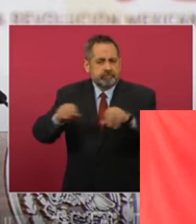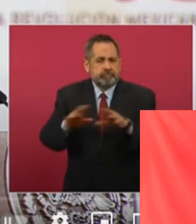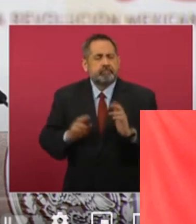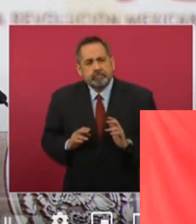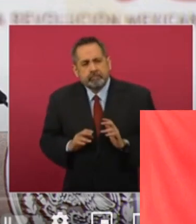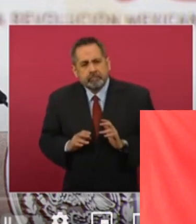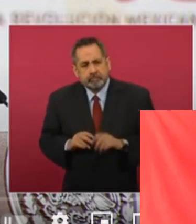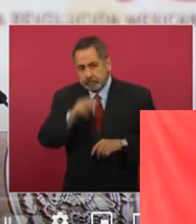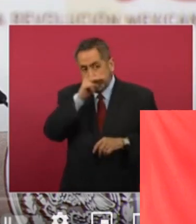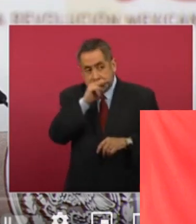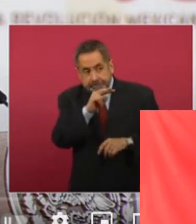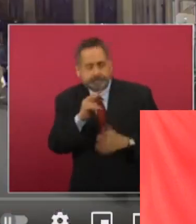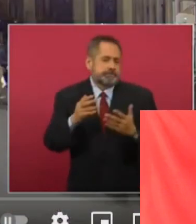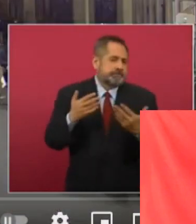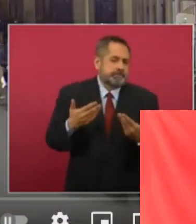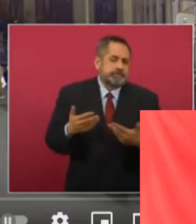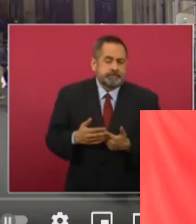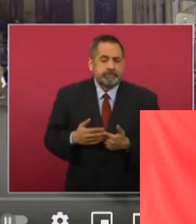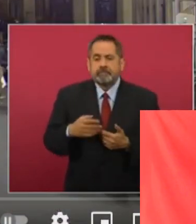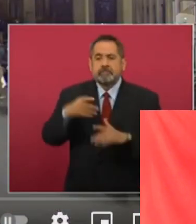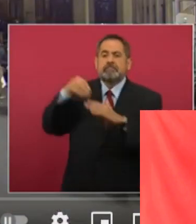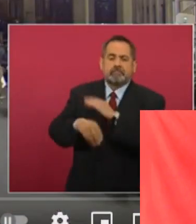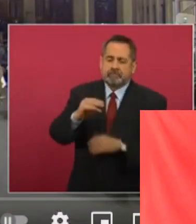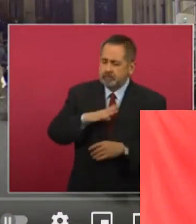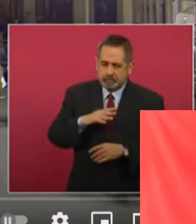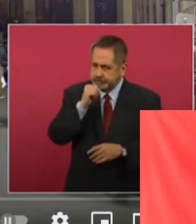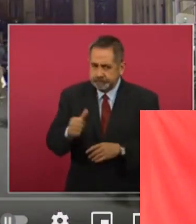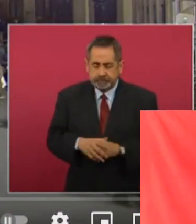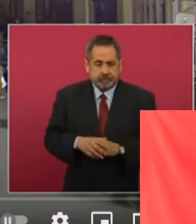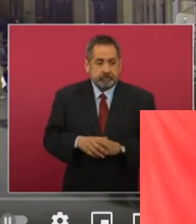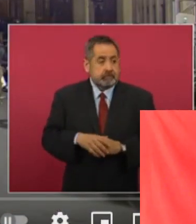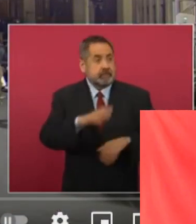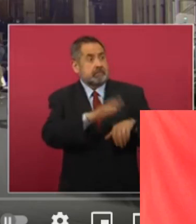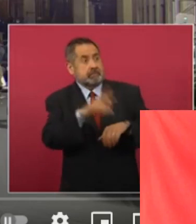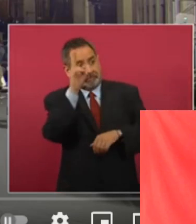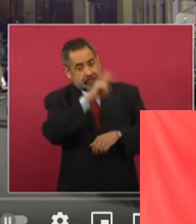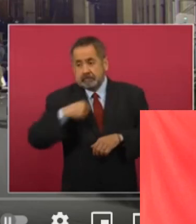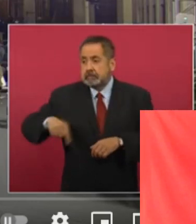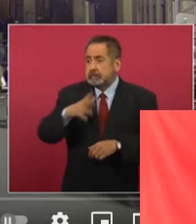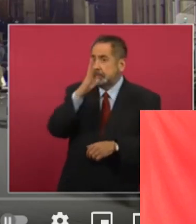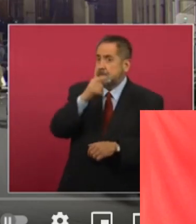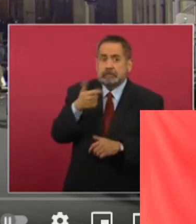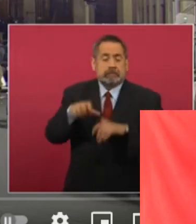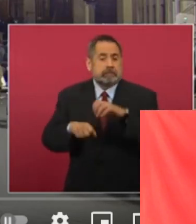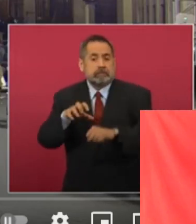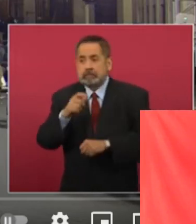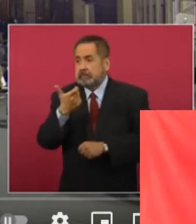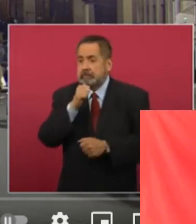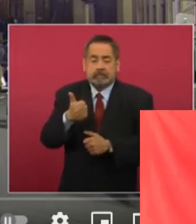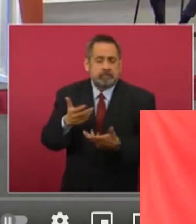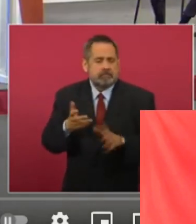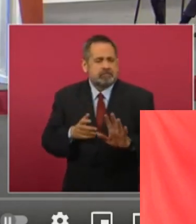Pues no estamos viendo que haya deterioro. No se ha comido la carestía el incremento al